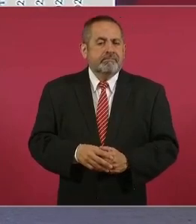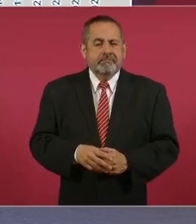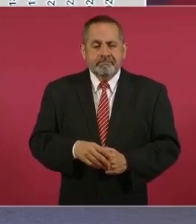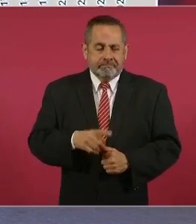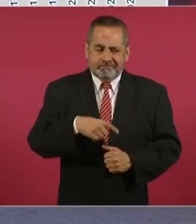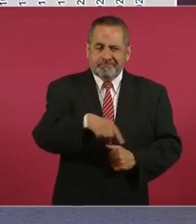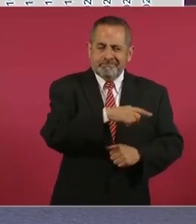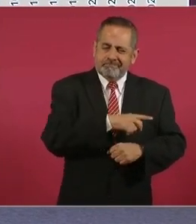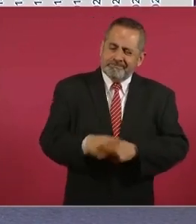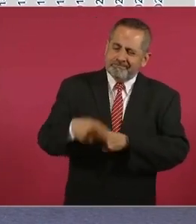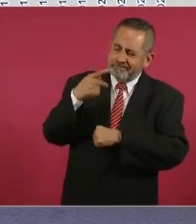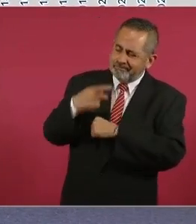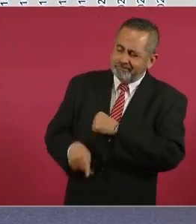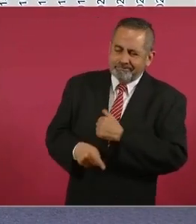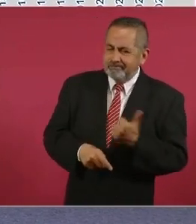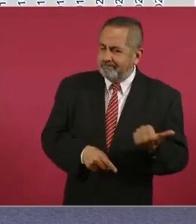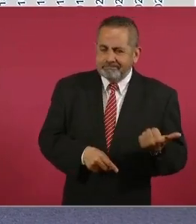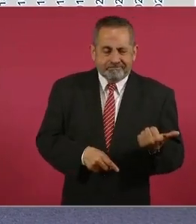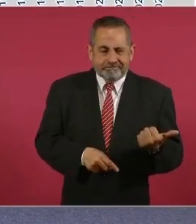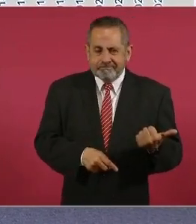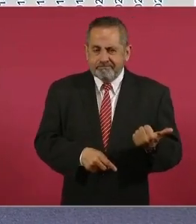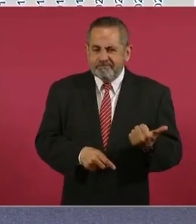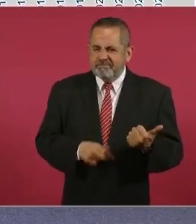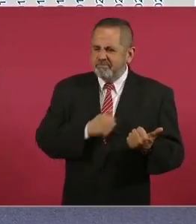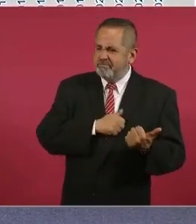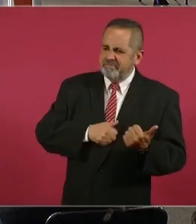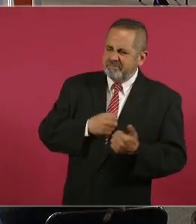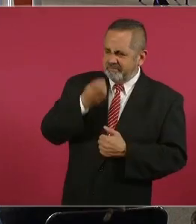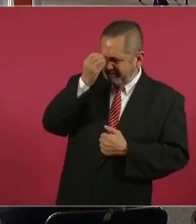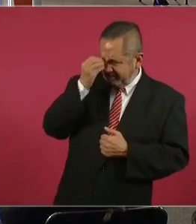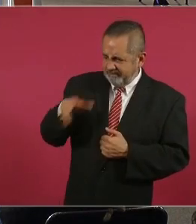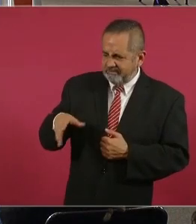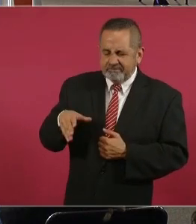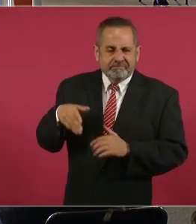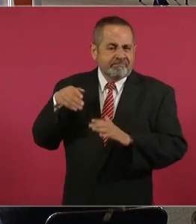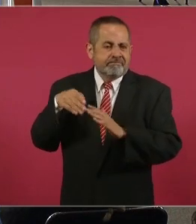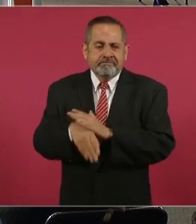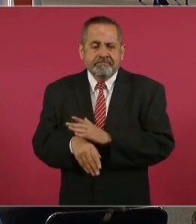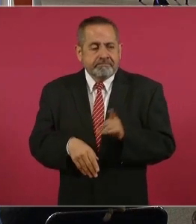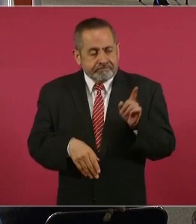causaron los neoliberales a la economía popular.